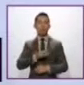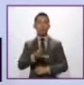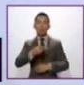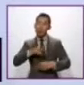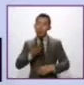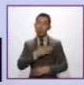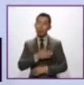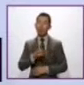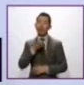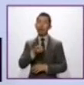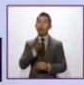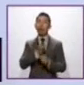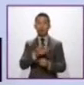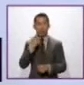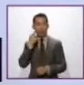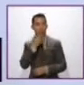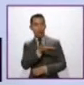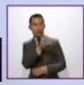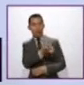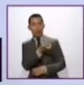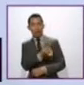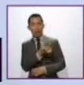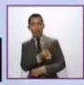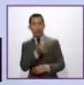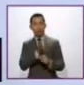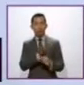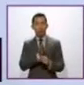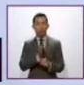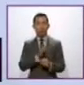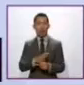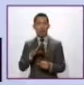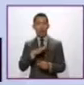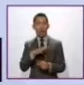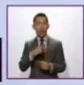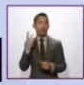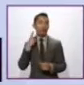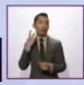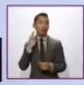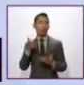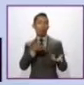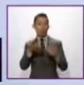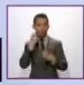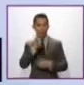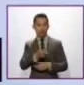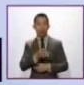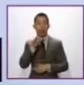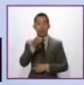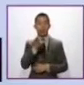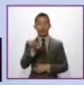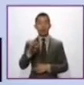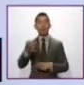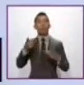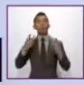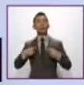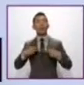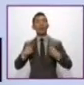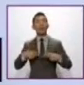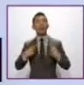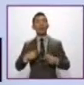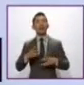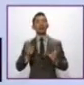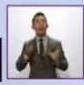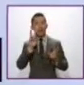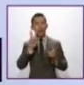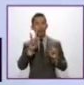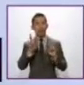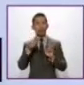eso es lo que hoy tenemos aquí, eso es lo que tenemos hoy aquí en la política y eso es lo que ustedes candidatos, digo, lo que ustedes están viendo de